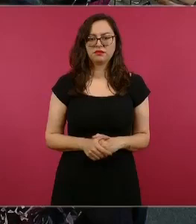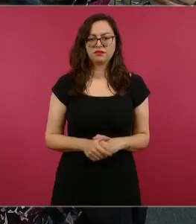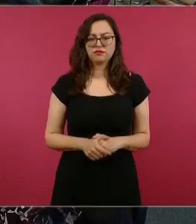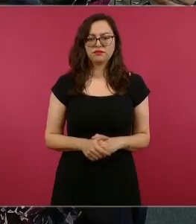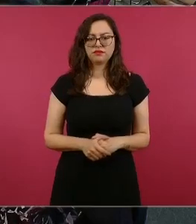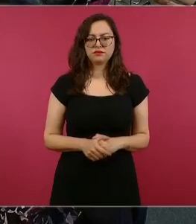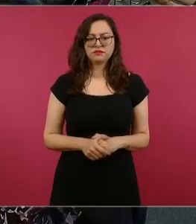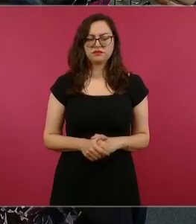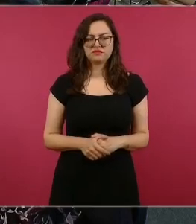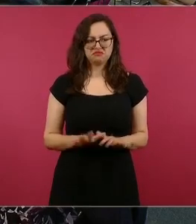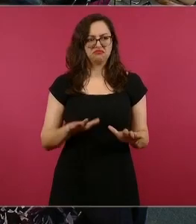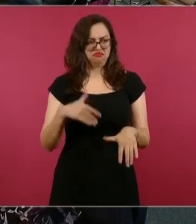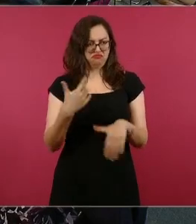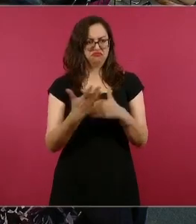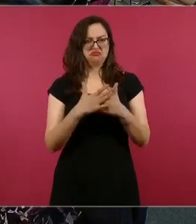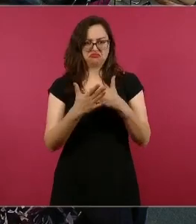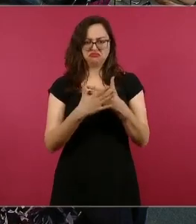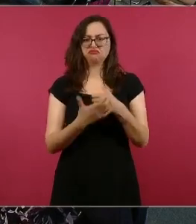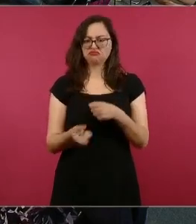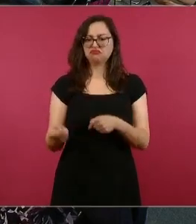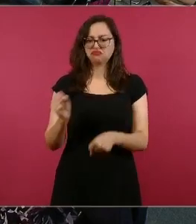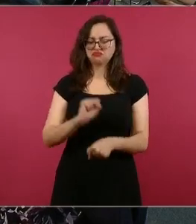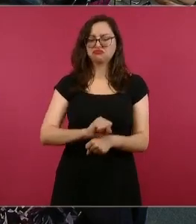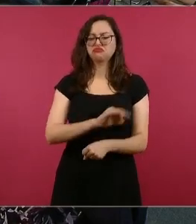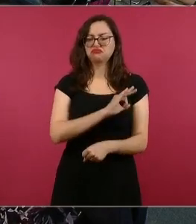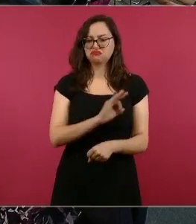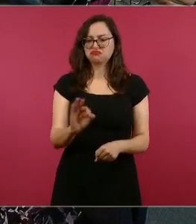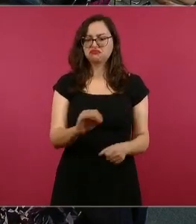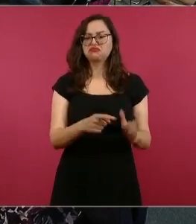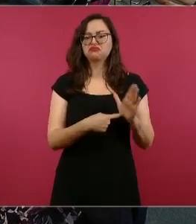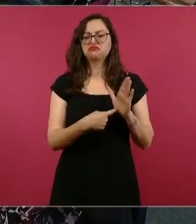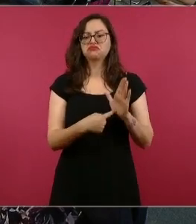Lo podemos hacer la semana próxima.